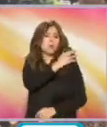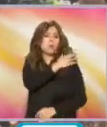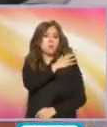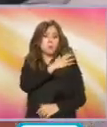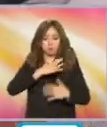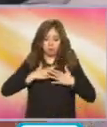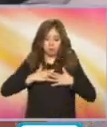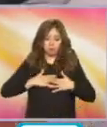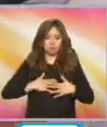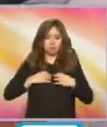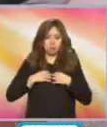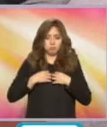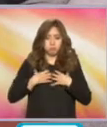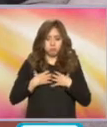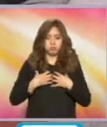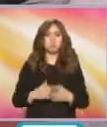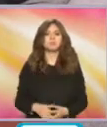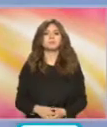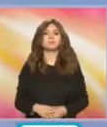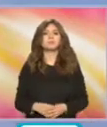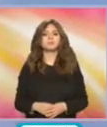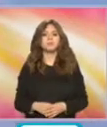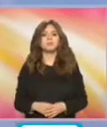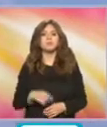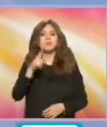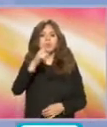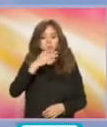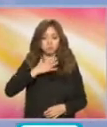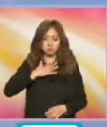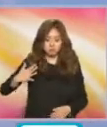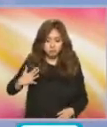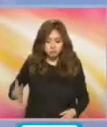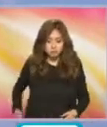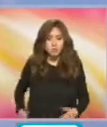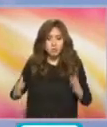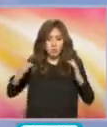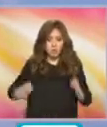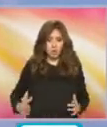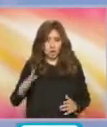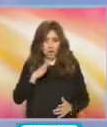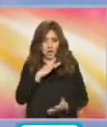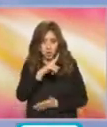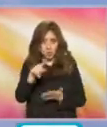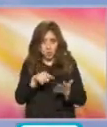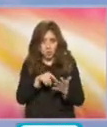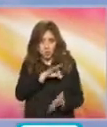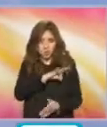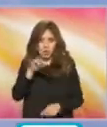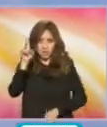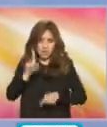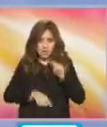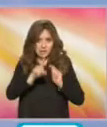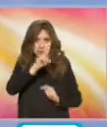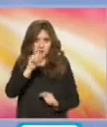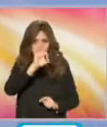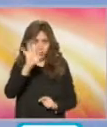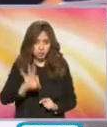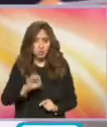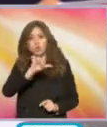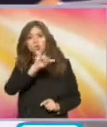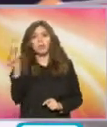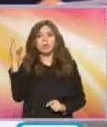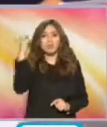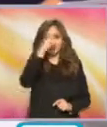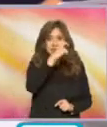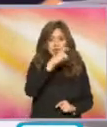Ah, muy Oye, importante. hablando de zonas del cuerpo, hay Sí. zonas en donde sí podríamos retirar el tatuaje al 100% y hay otras en las que no. Así es. ¿Sí? Sí,